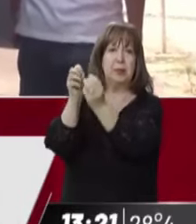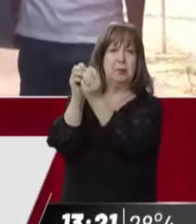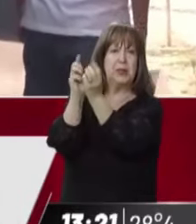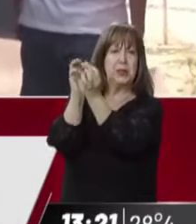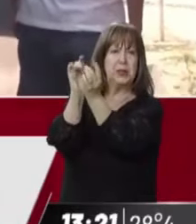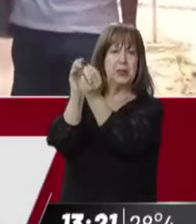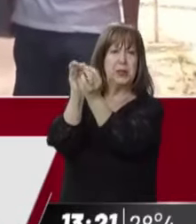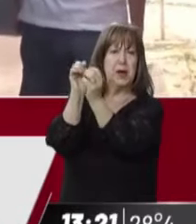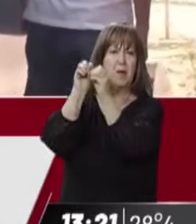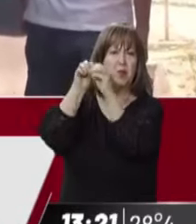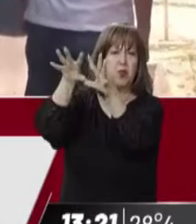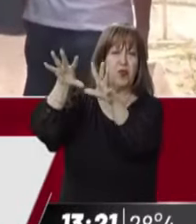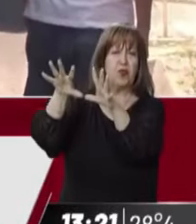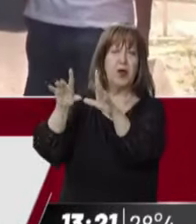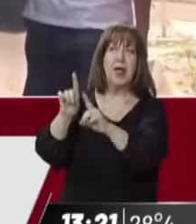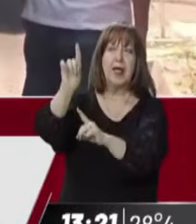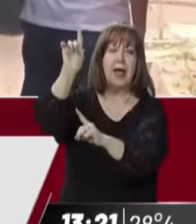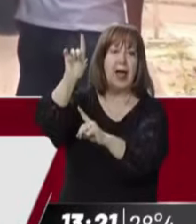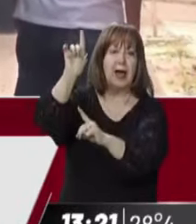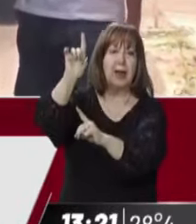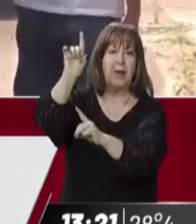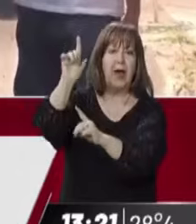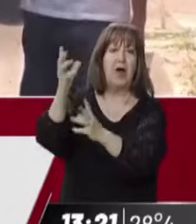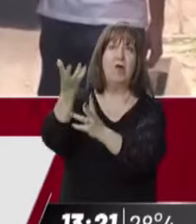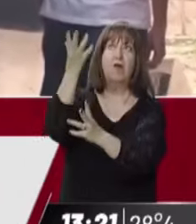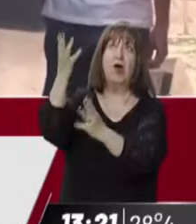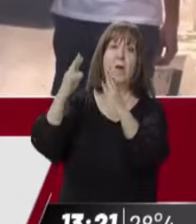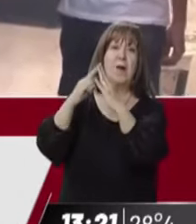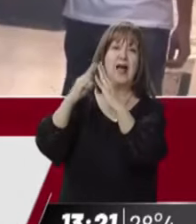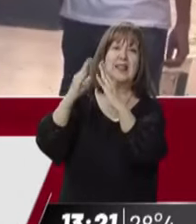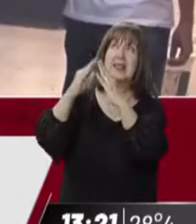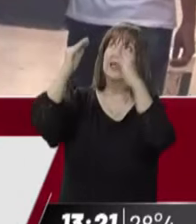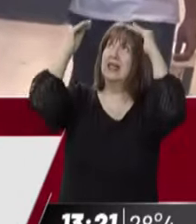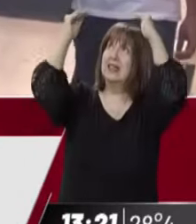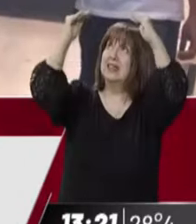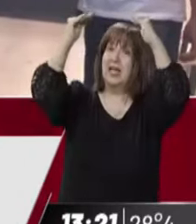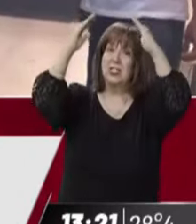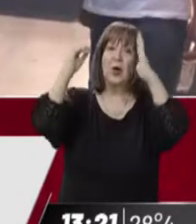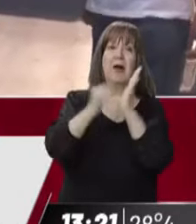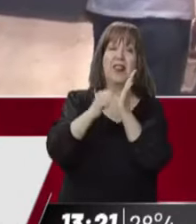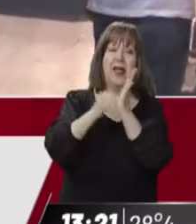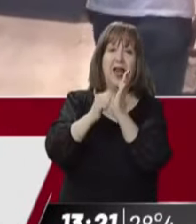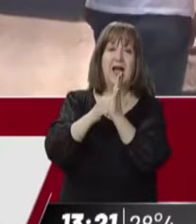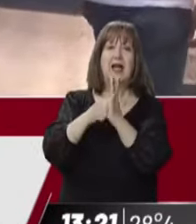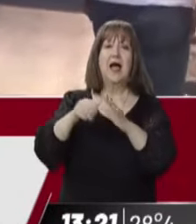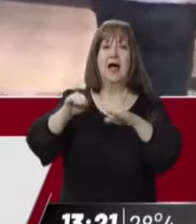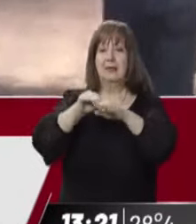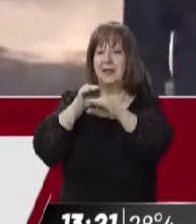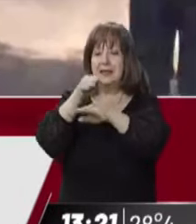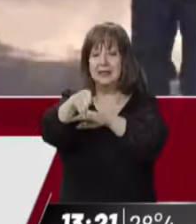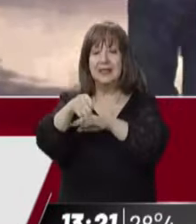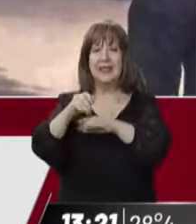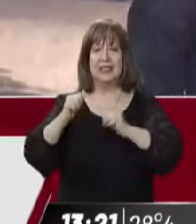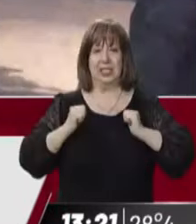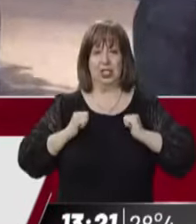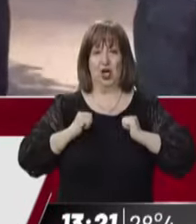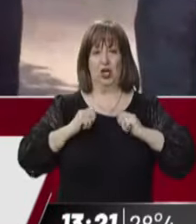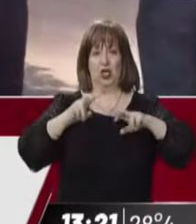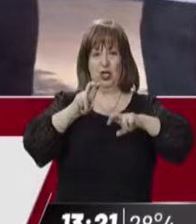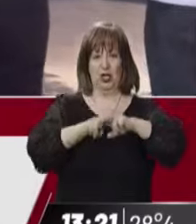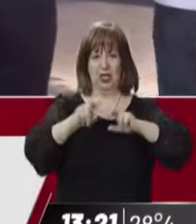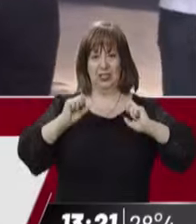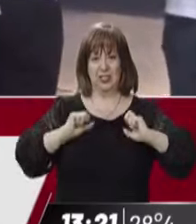matafuego con el agua de la canilla qué necesitan de todo tenemos pérdida